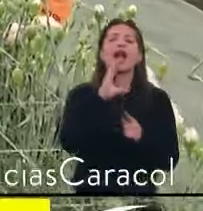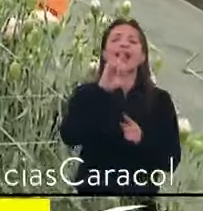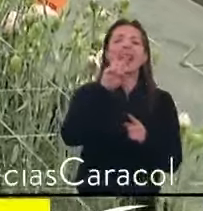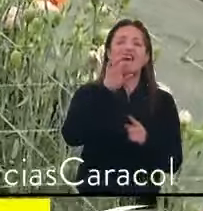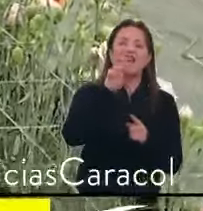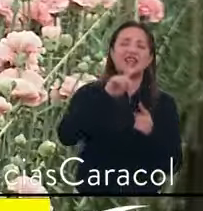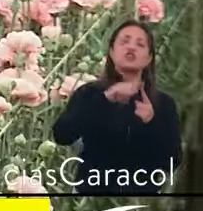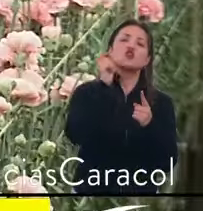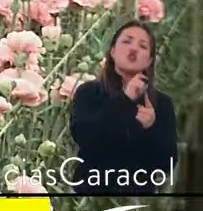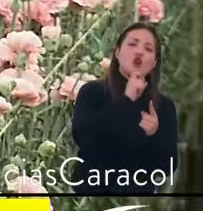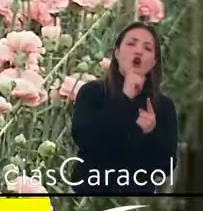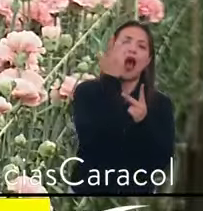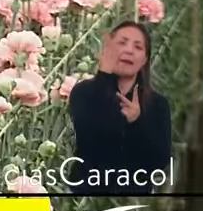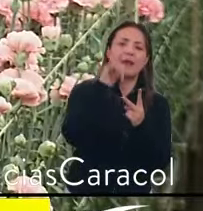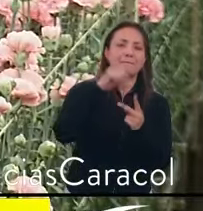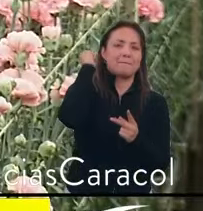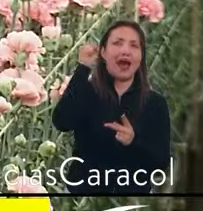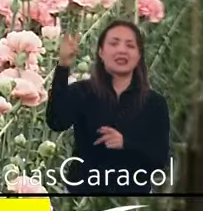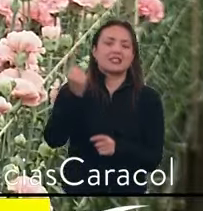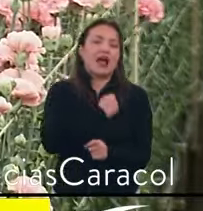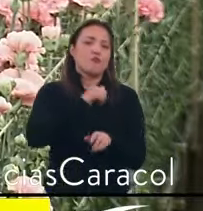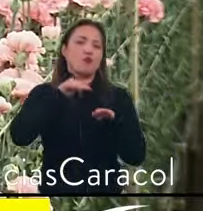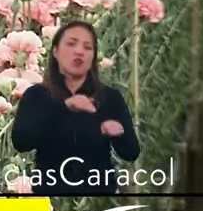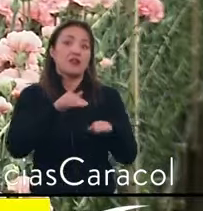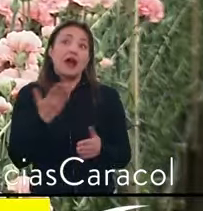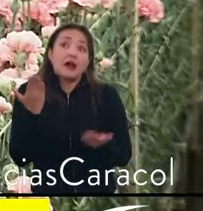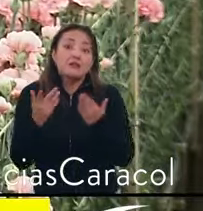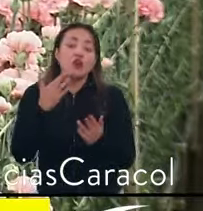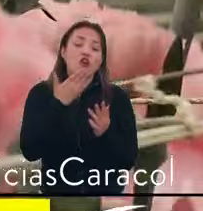favoritos. Yo creo que cada color es el significado